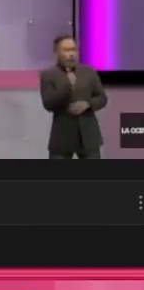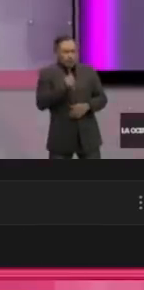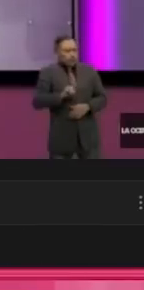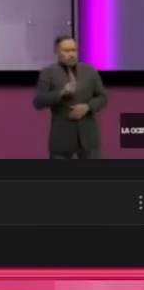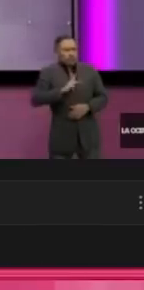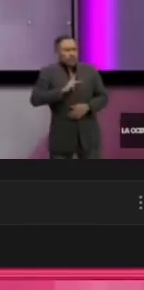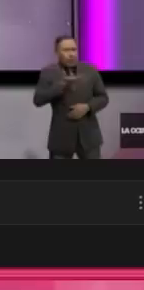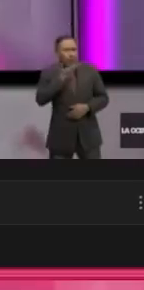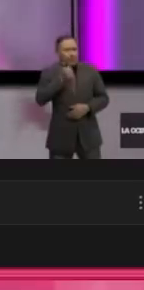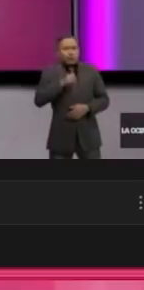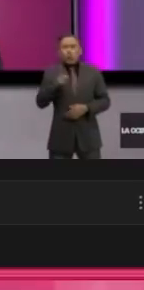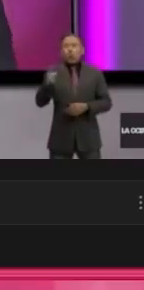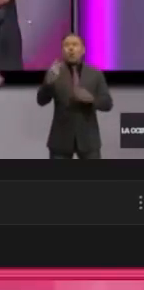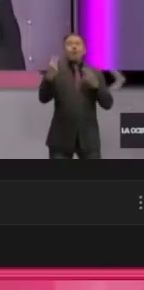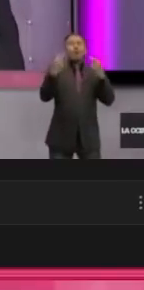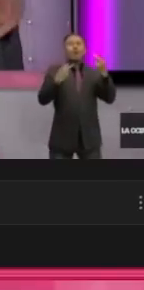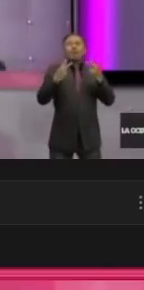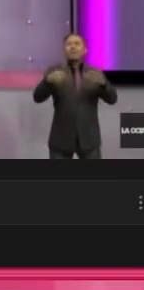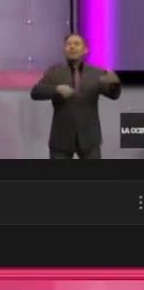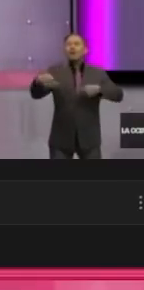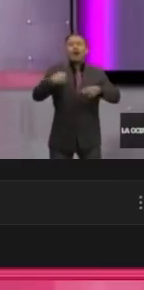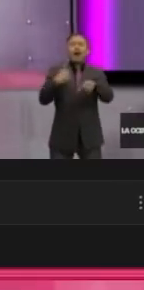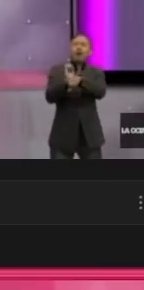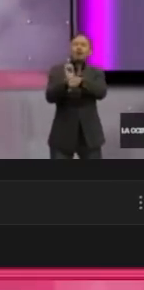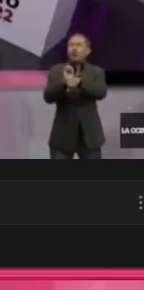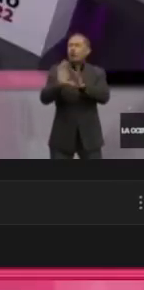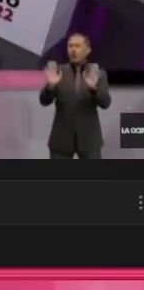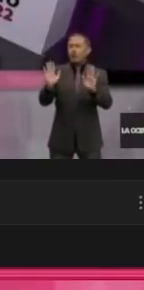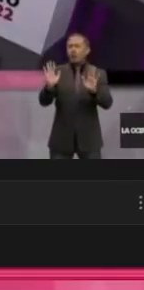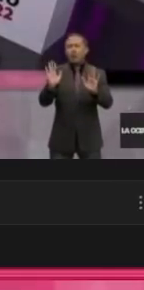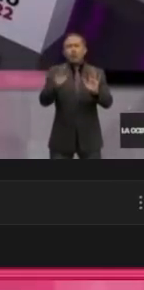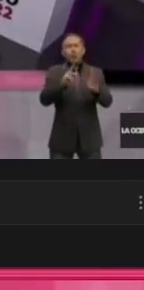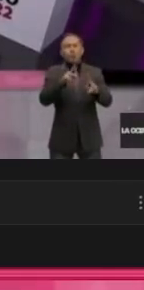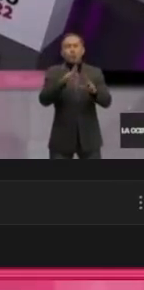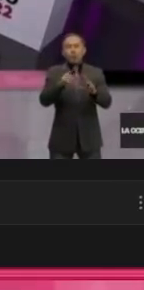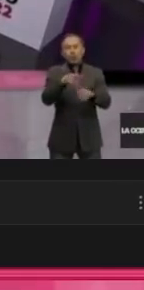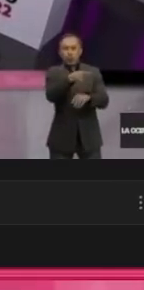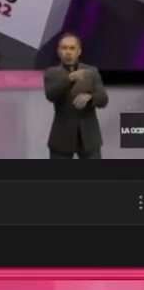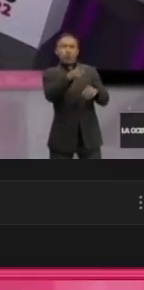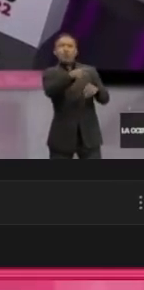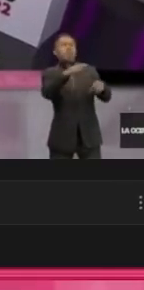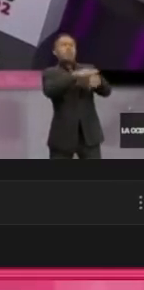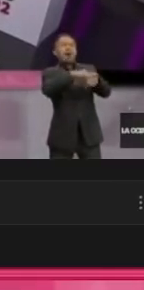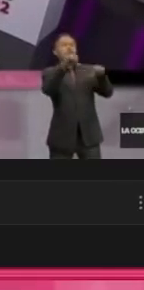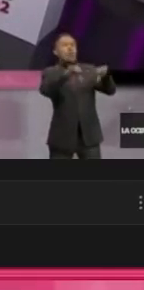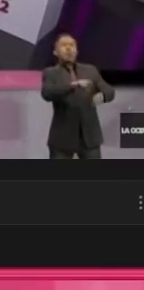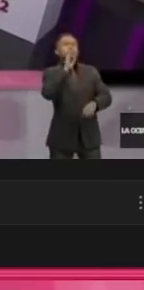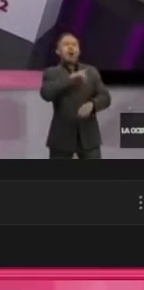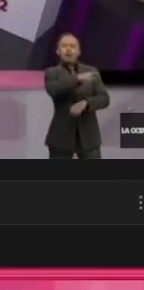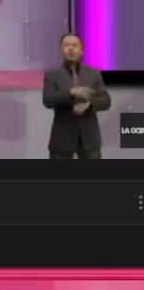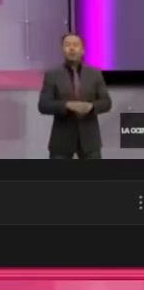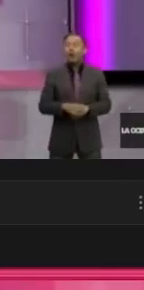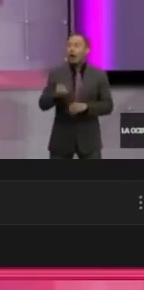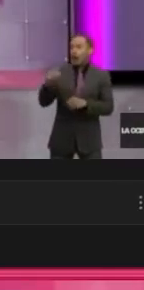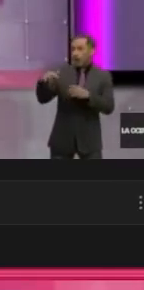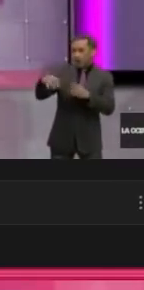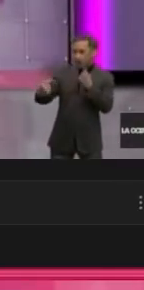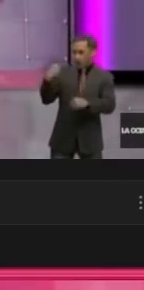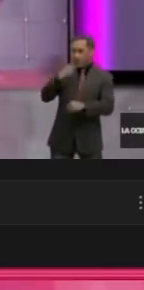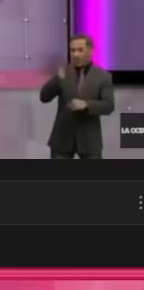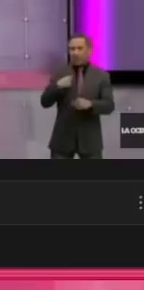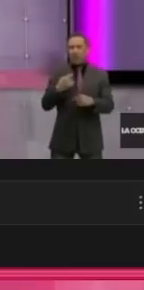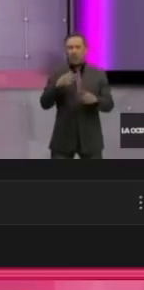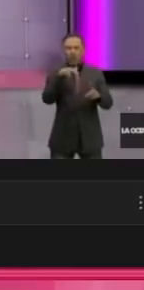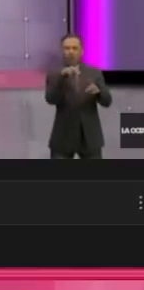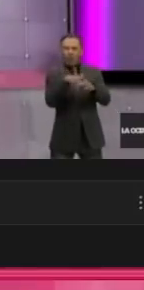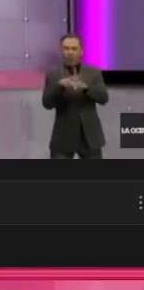No. El histrionismo, déjalo para las clases, pero te voy a contestar con datos. Hace rato, hablabas de homicidio doloso. Yo no voy a sacar